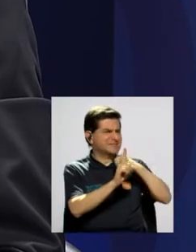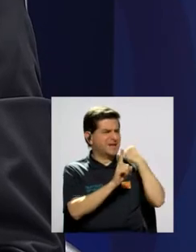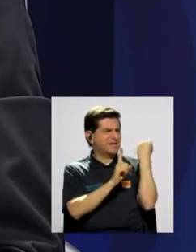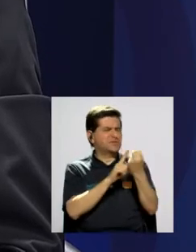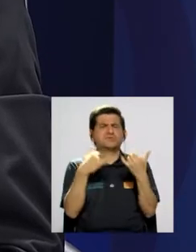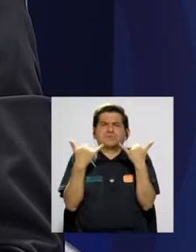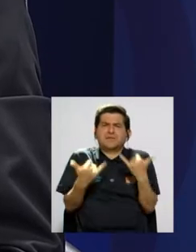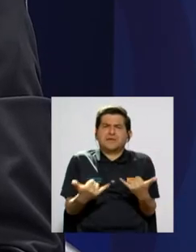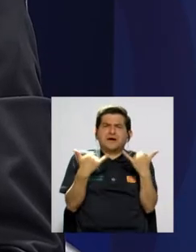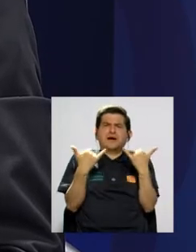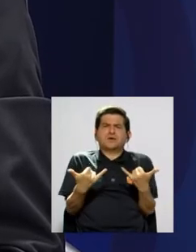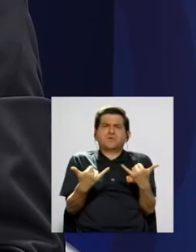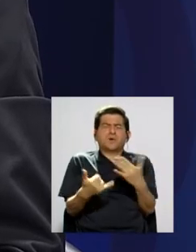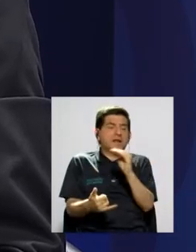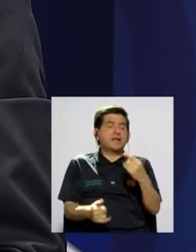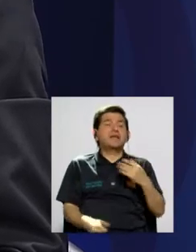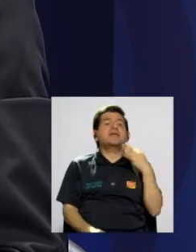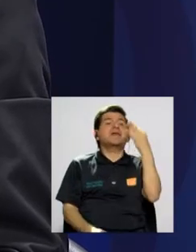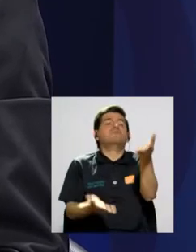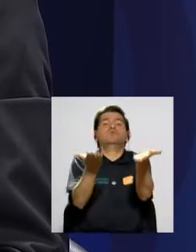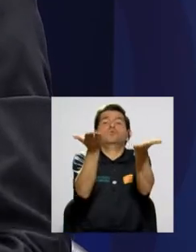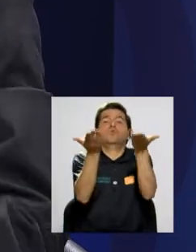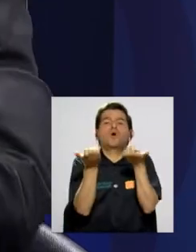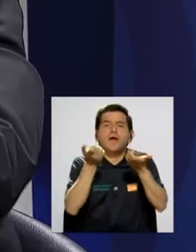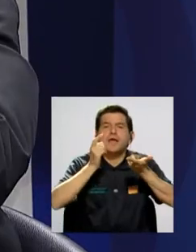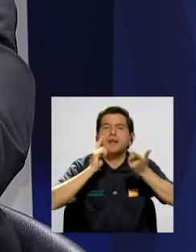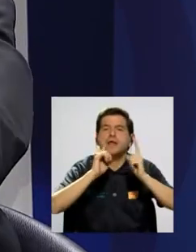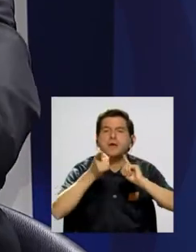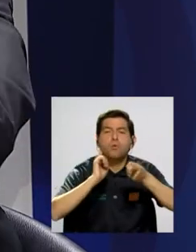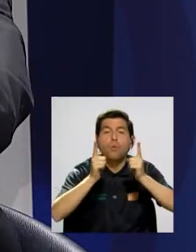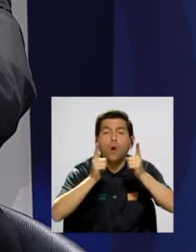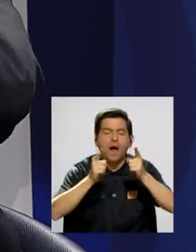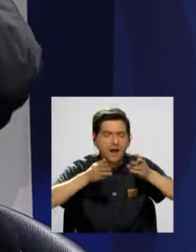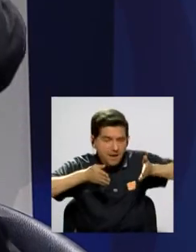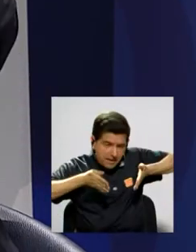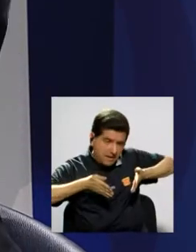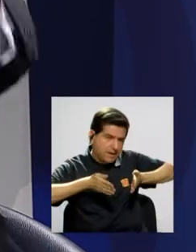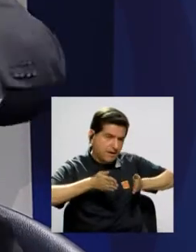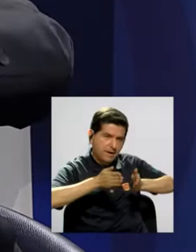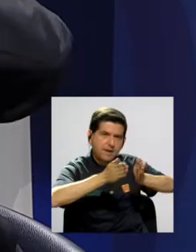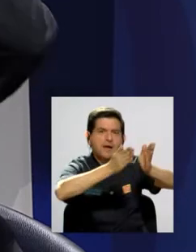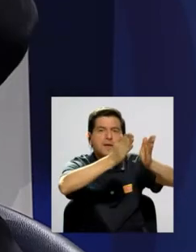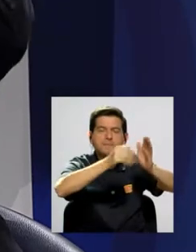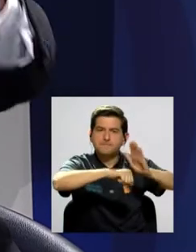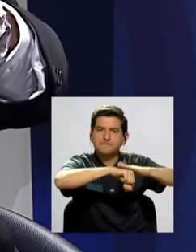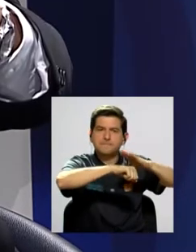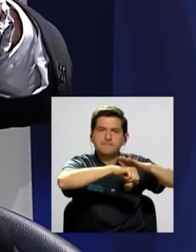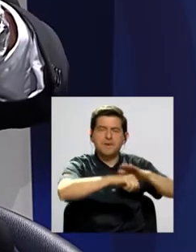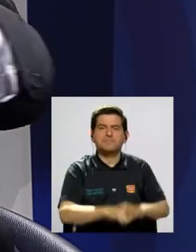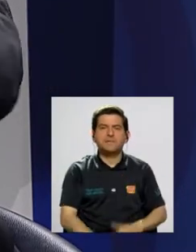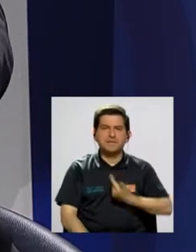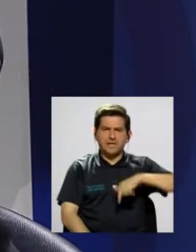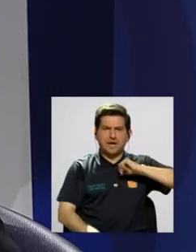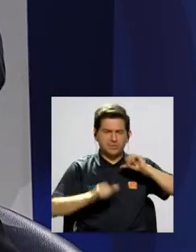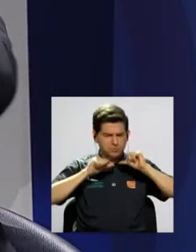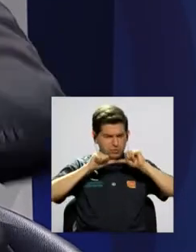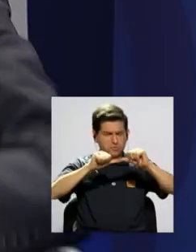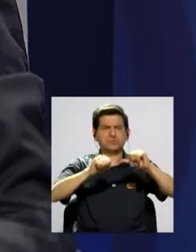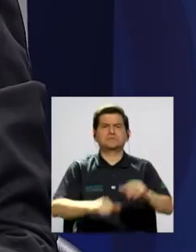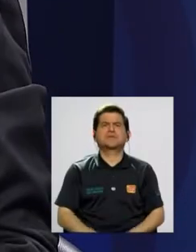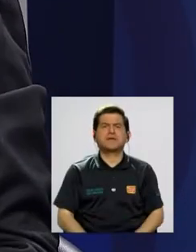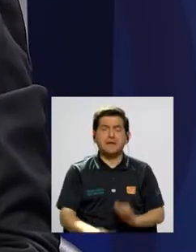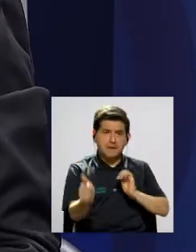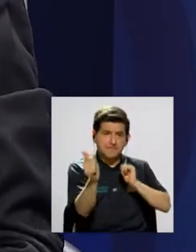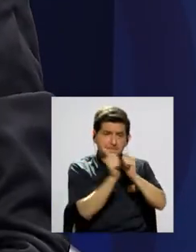somos, la sociedad que queremos ser, cómo nos vamos a enrumbar a esa sociedad que permita trascender el umbral de